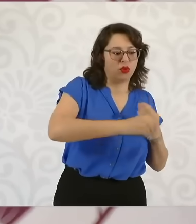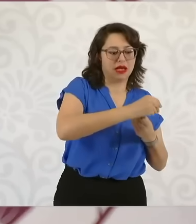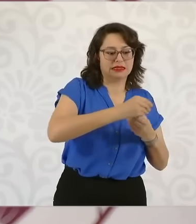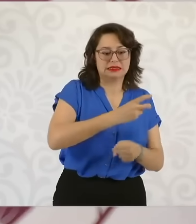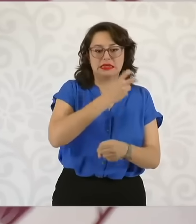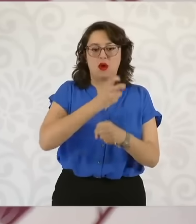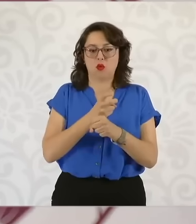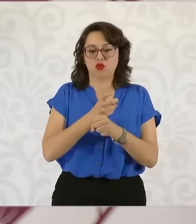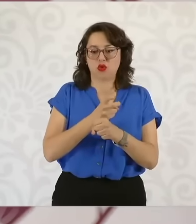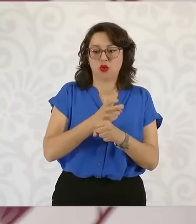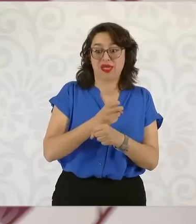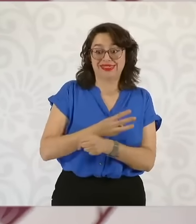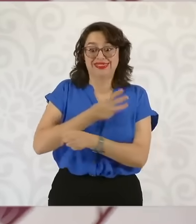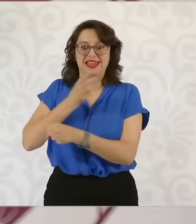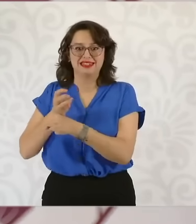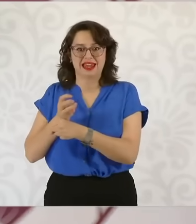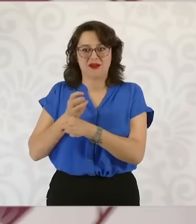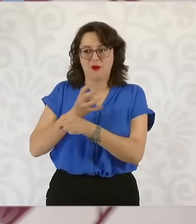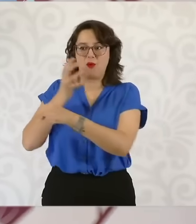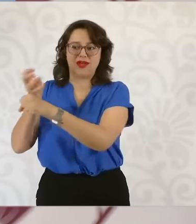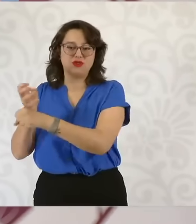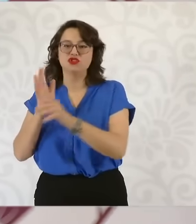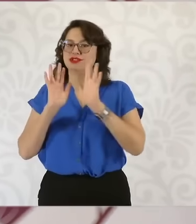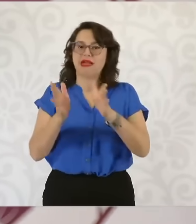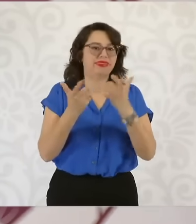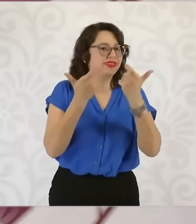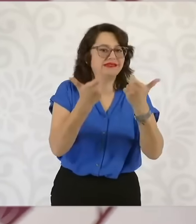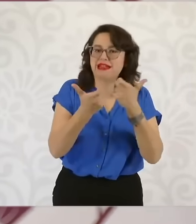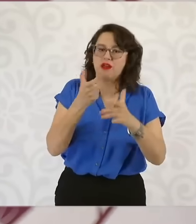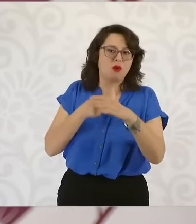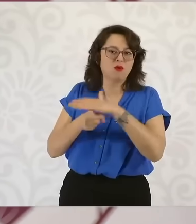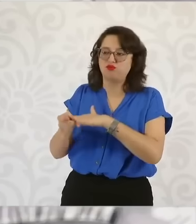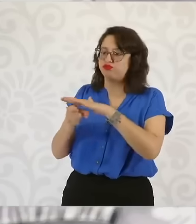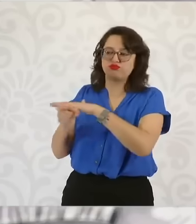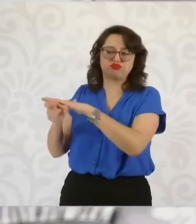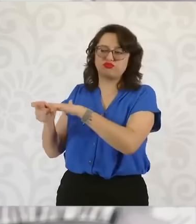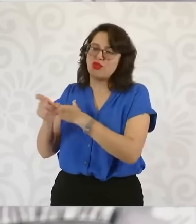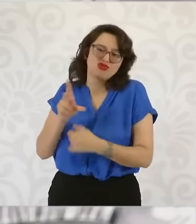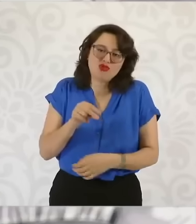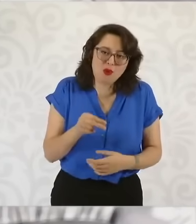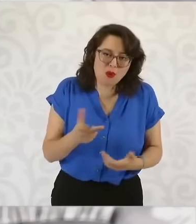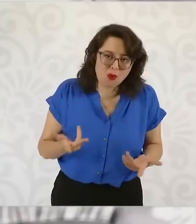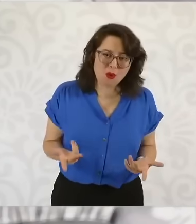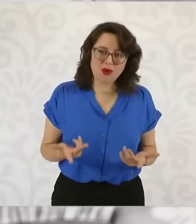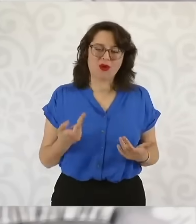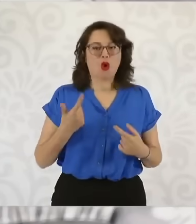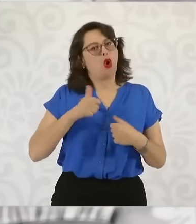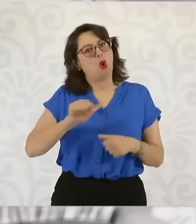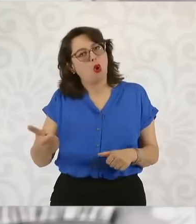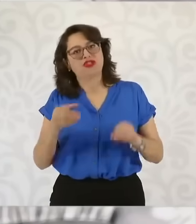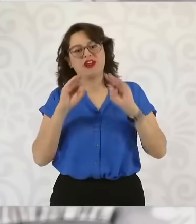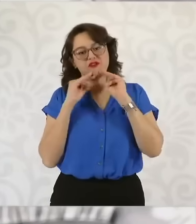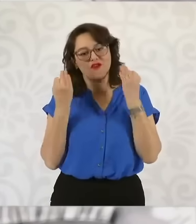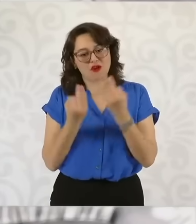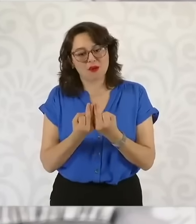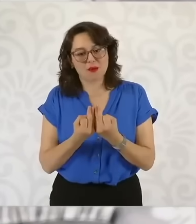empresas están obviamente pues, fichadísimas, ¿no? Muchas de ellas